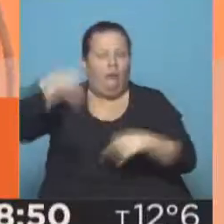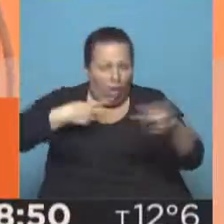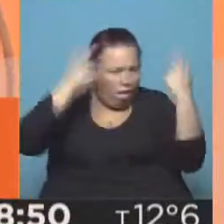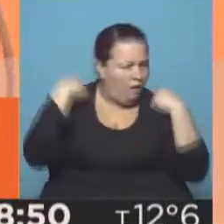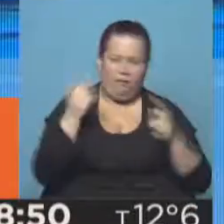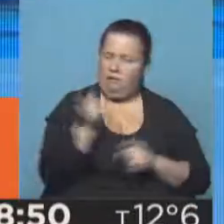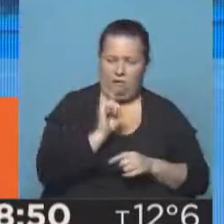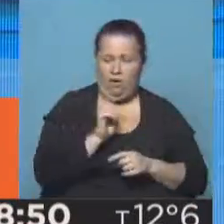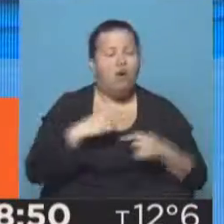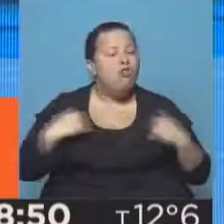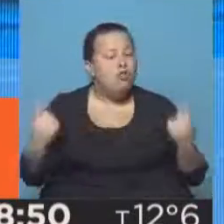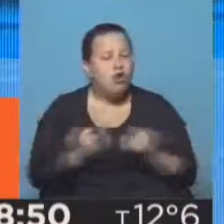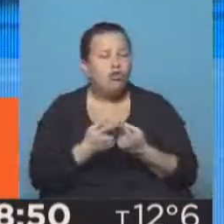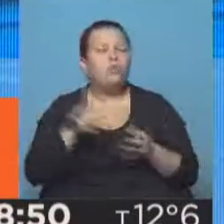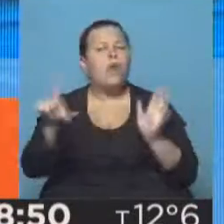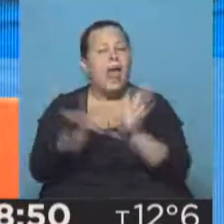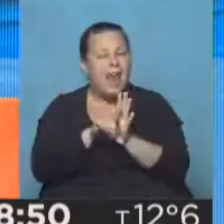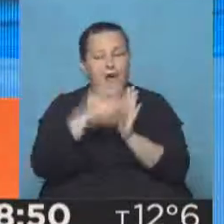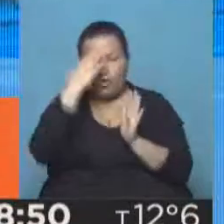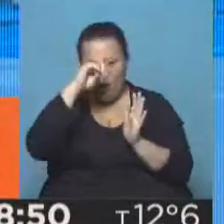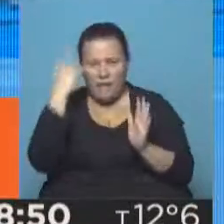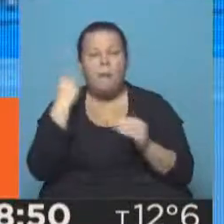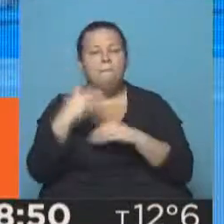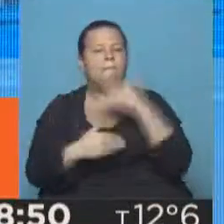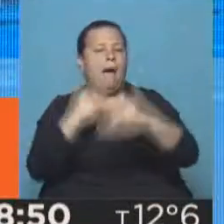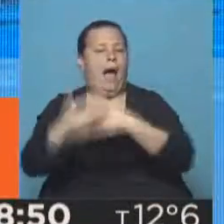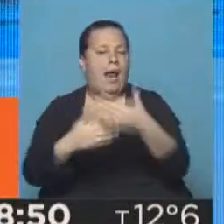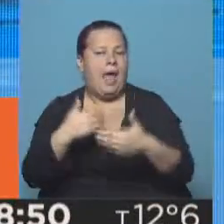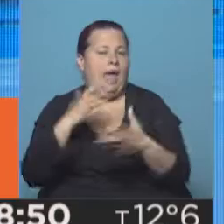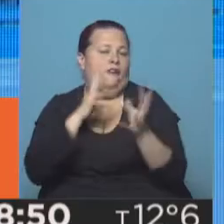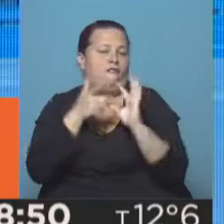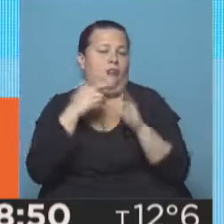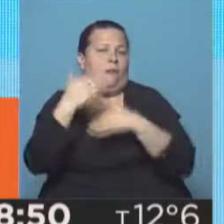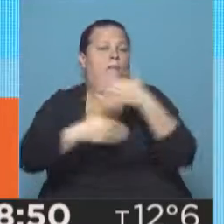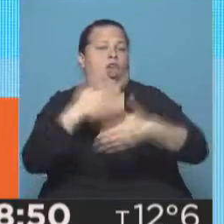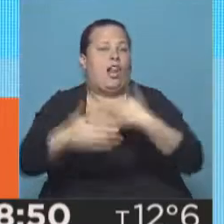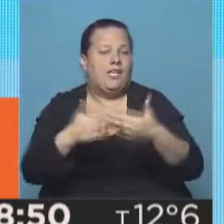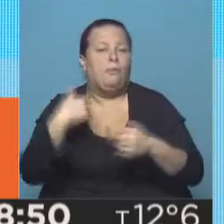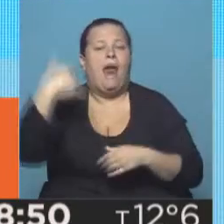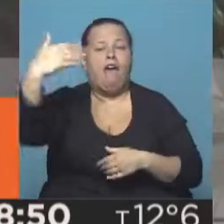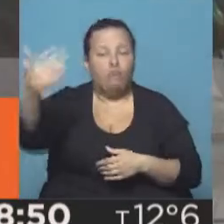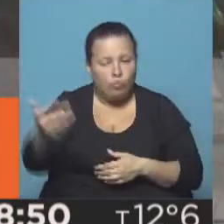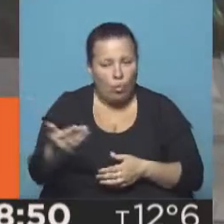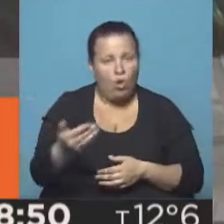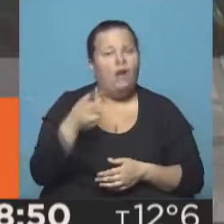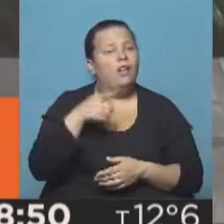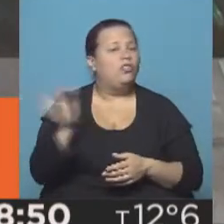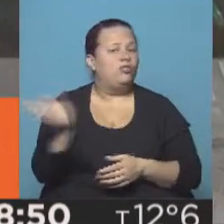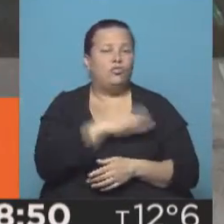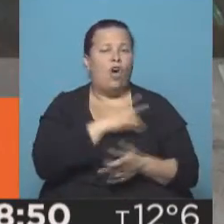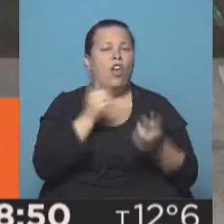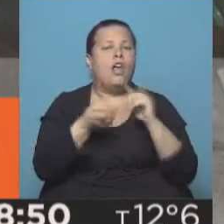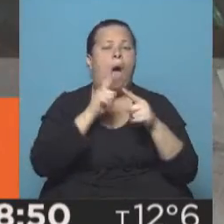obedece. Nosotros tenemos una constitución progresista, en el mejor sentido del progreso hacia adelante, que son todos los